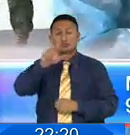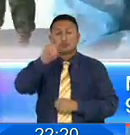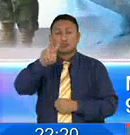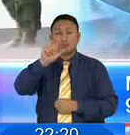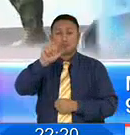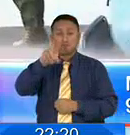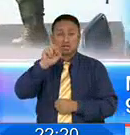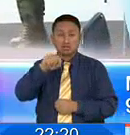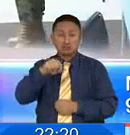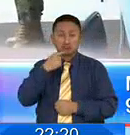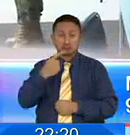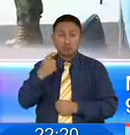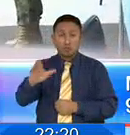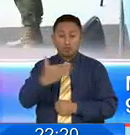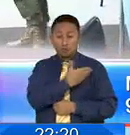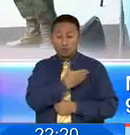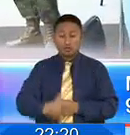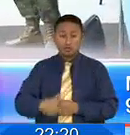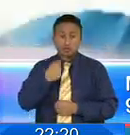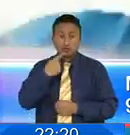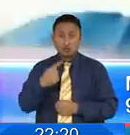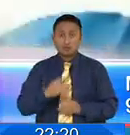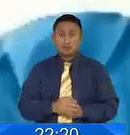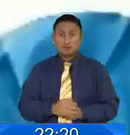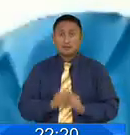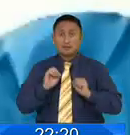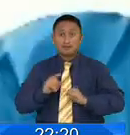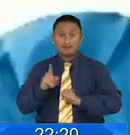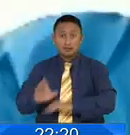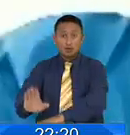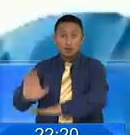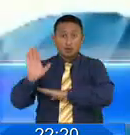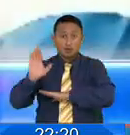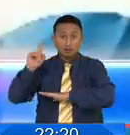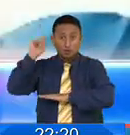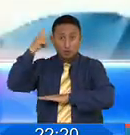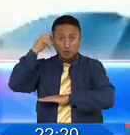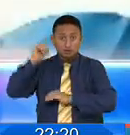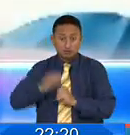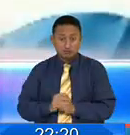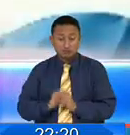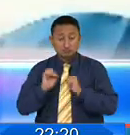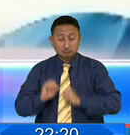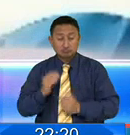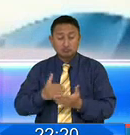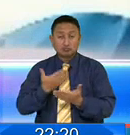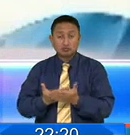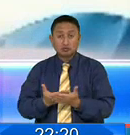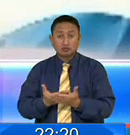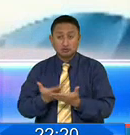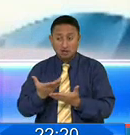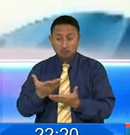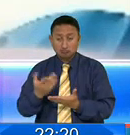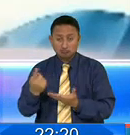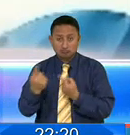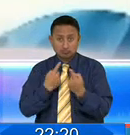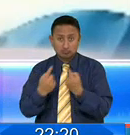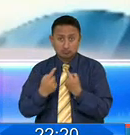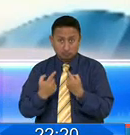en las palabras del primer mandatario. Existe un compromiso por parte del gobierno, si ya se ha dado un paso adelante